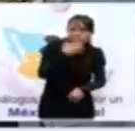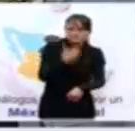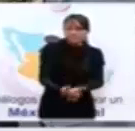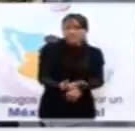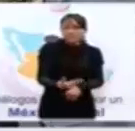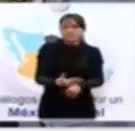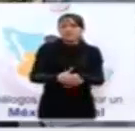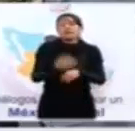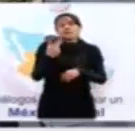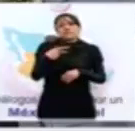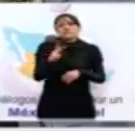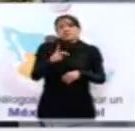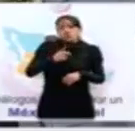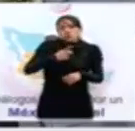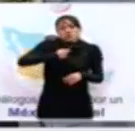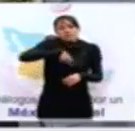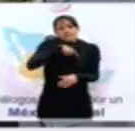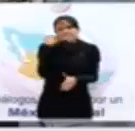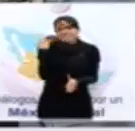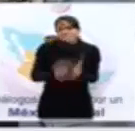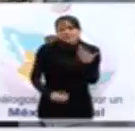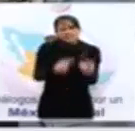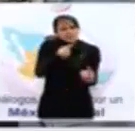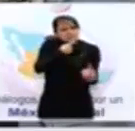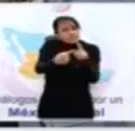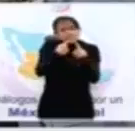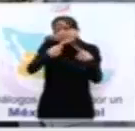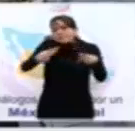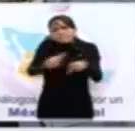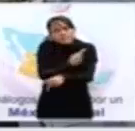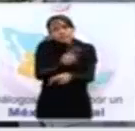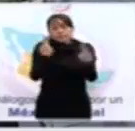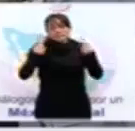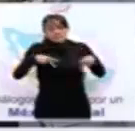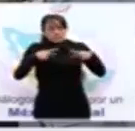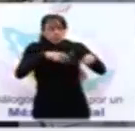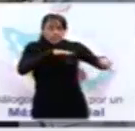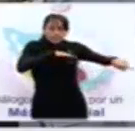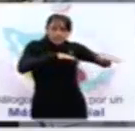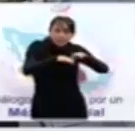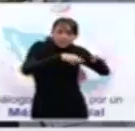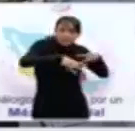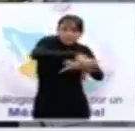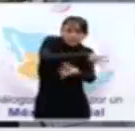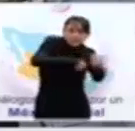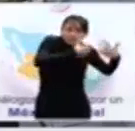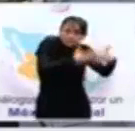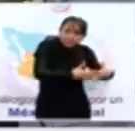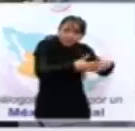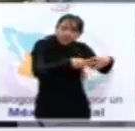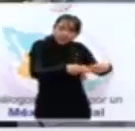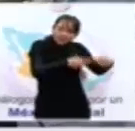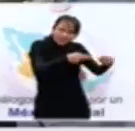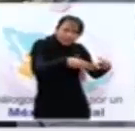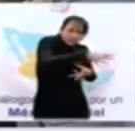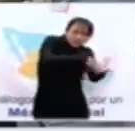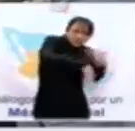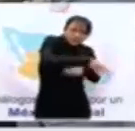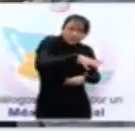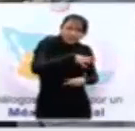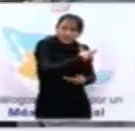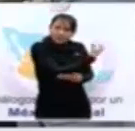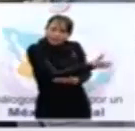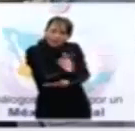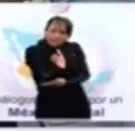discutirlo como país, que los pequeños agricultores habría que dar los apoyos fundamentalmente sobre la vertiente social y no